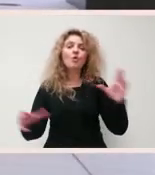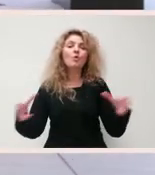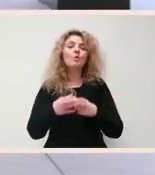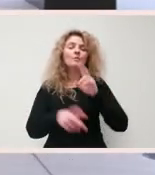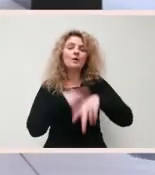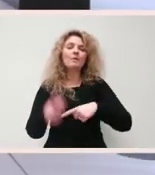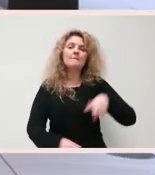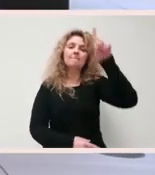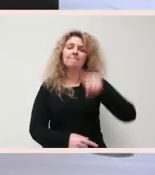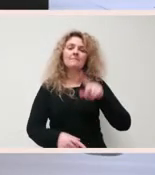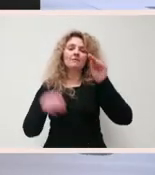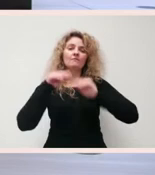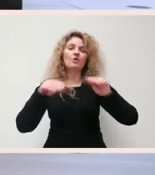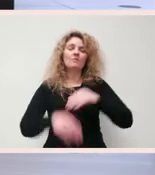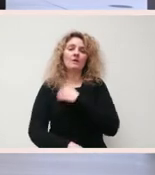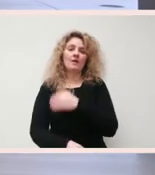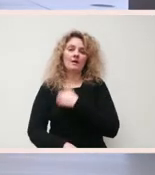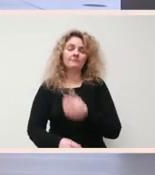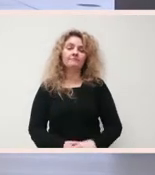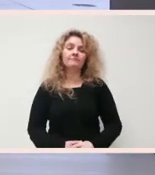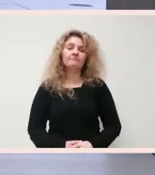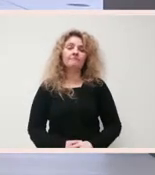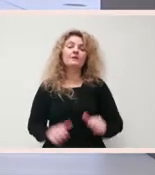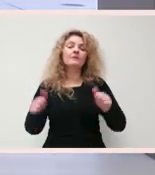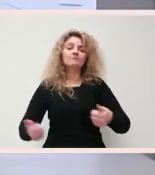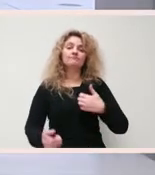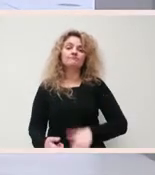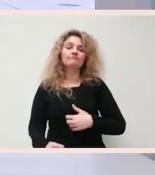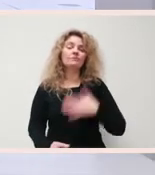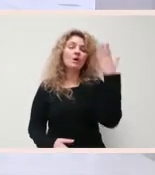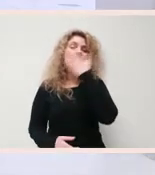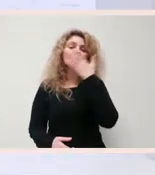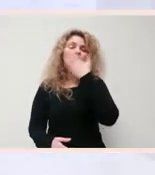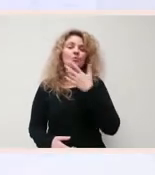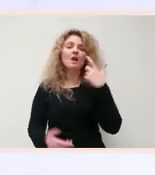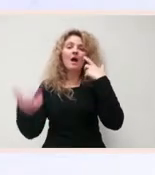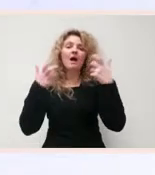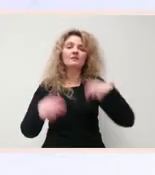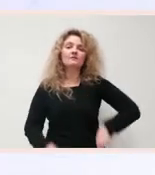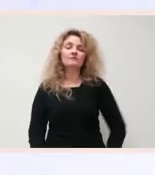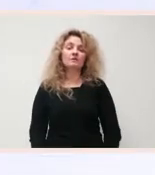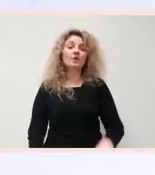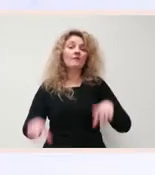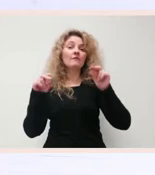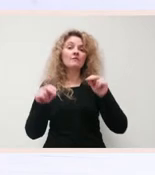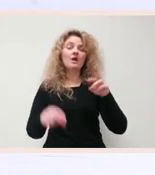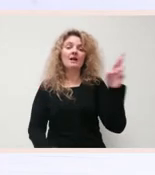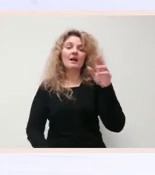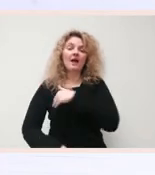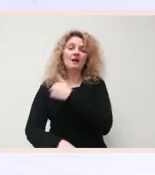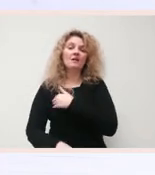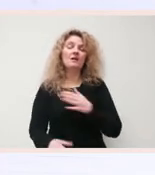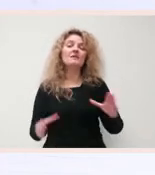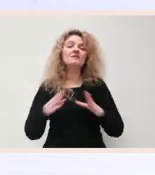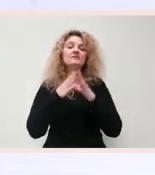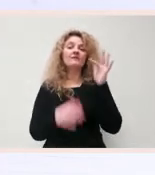Arturo Souto foi do grupo dos Renovadores o que tivo a maior formación académica, que iniciou en Sevilla na Escola de Artes e Oficios e que completa na